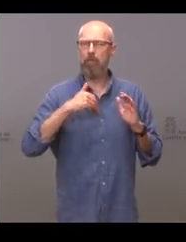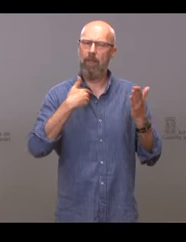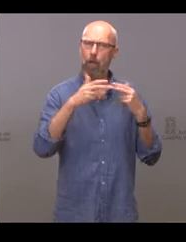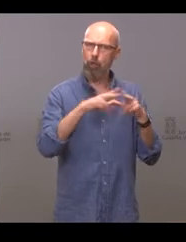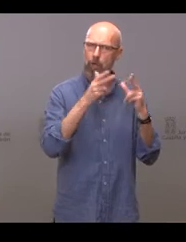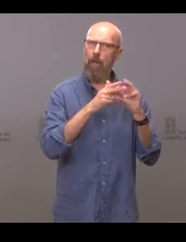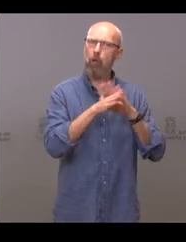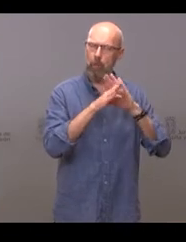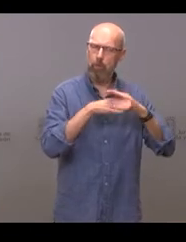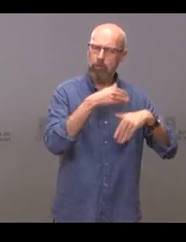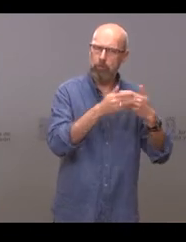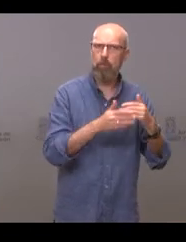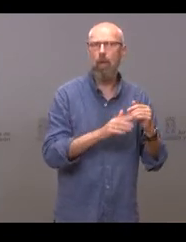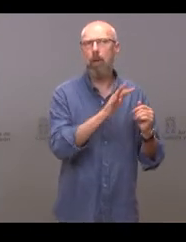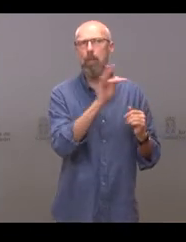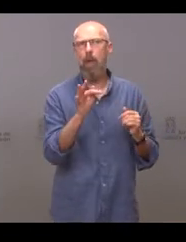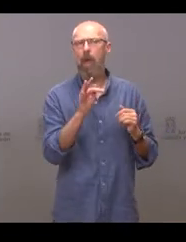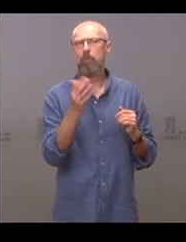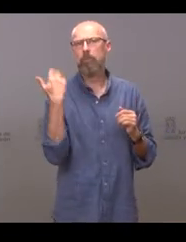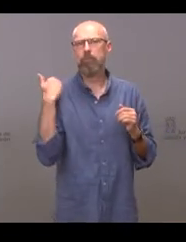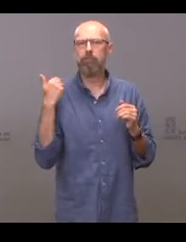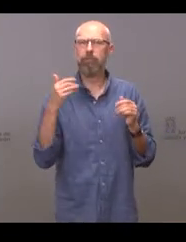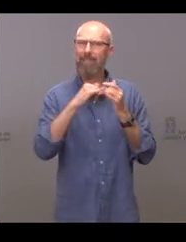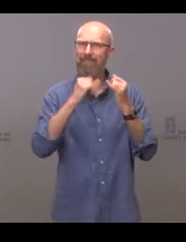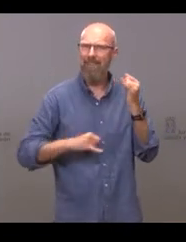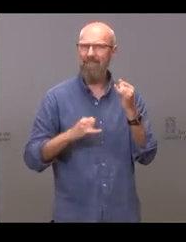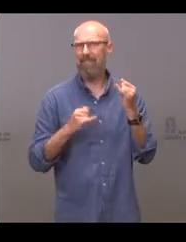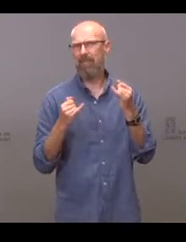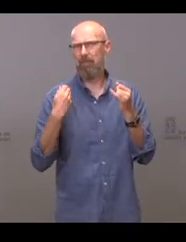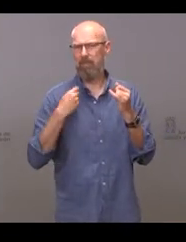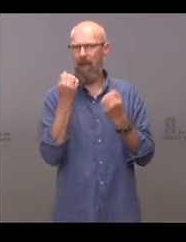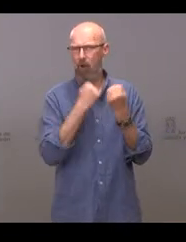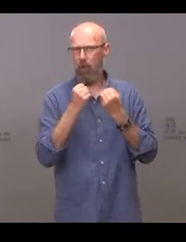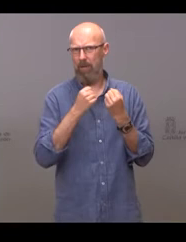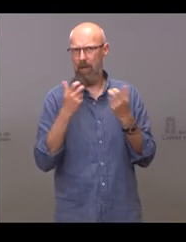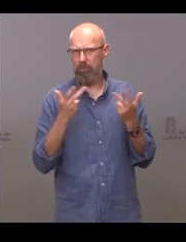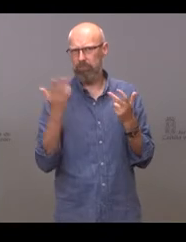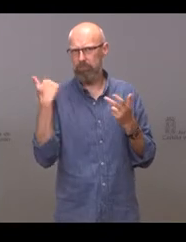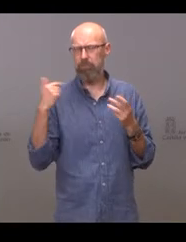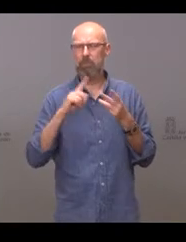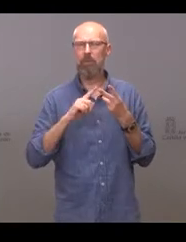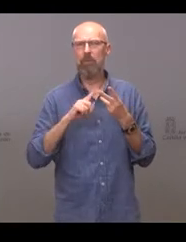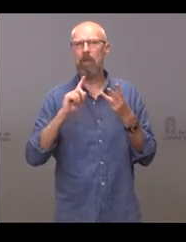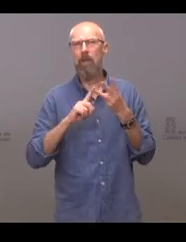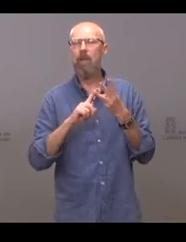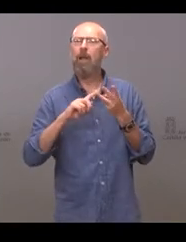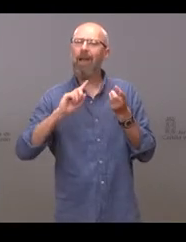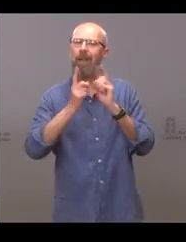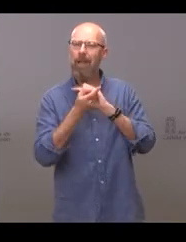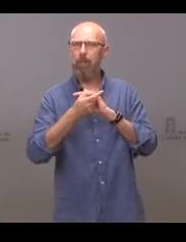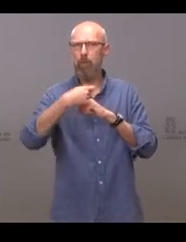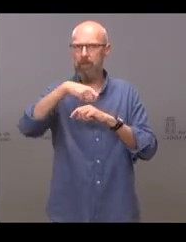gran crisis de la gran recesión el cambio de presidente de la junta y de secretarios generales y presidente de la